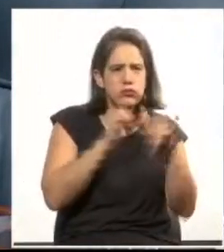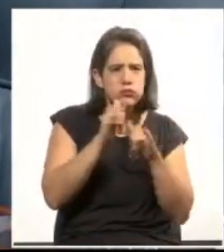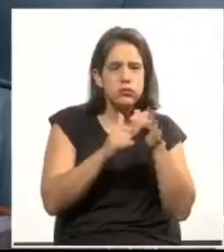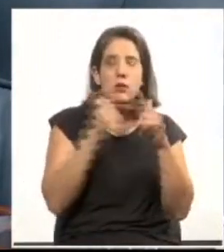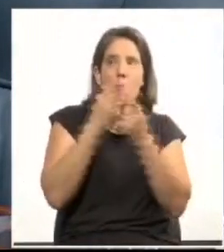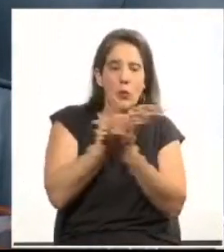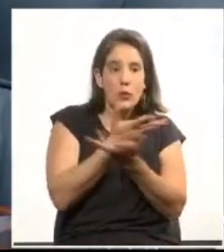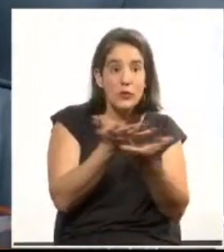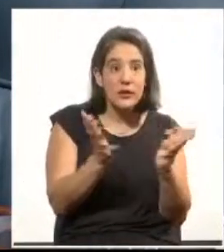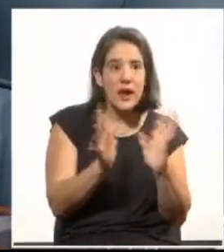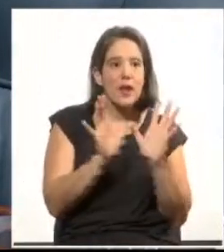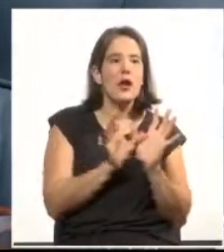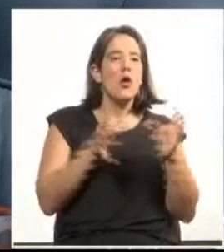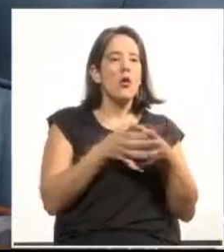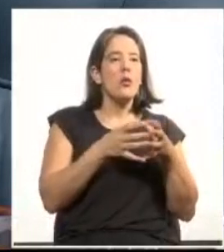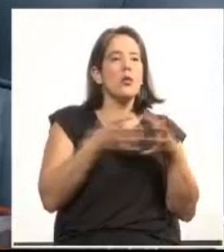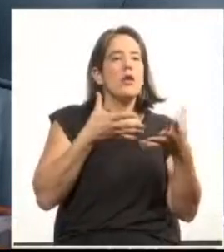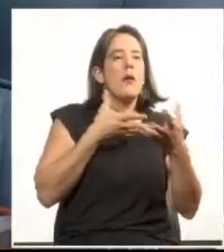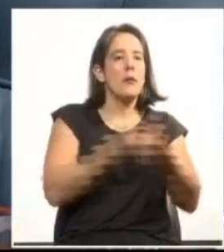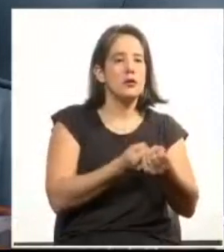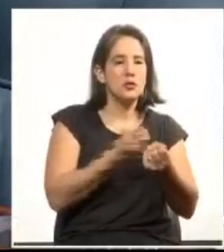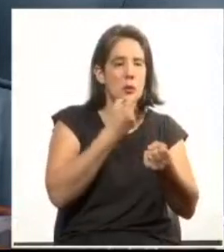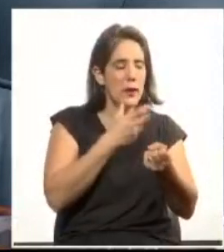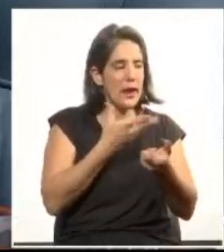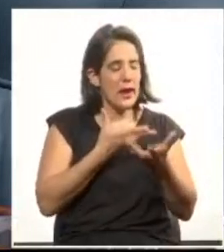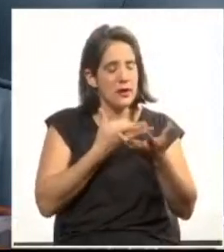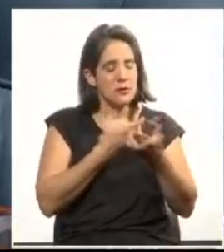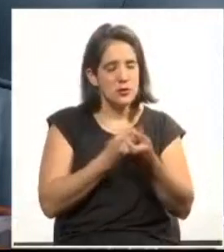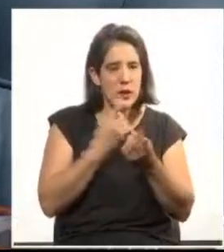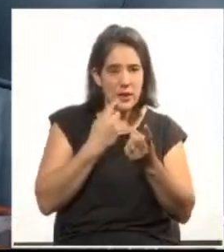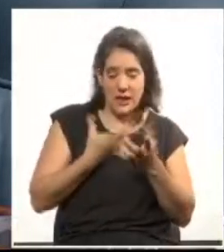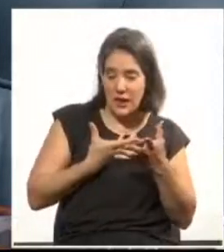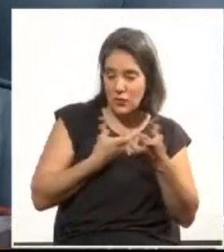y visibilidad de equipos de apoyo para contener y